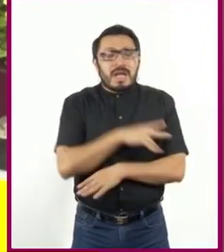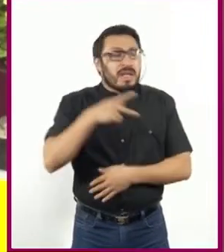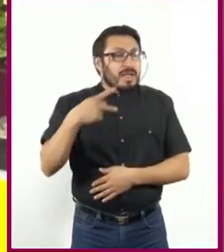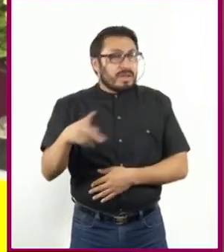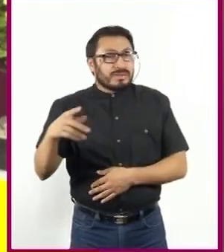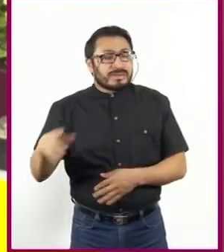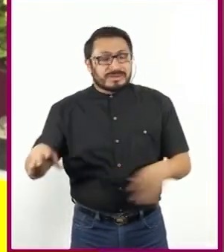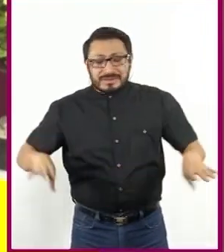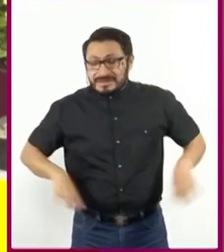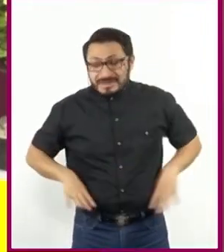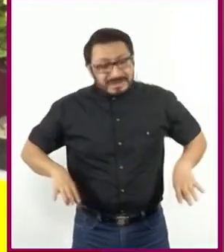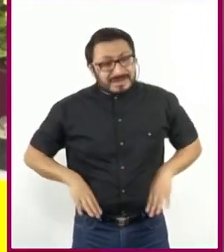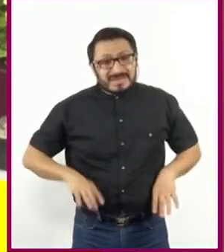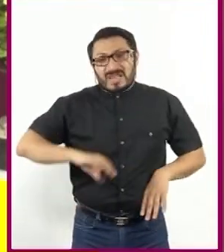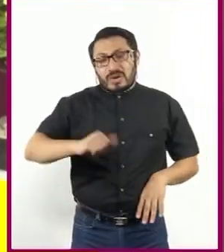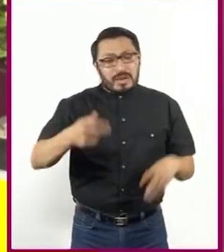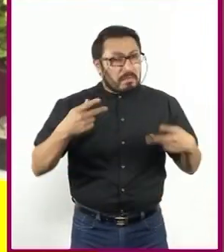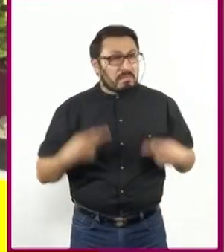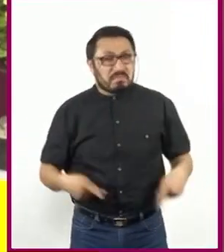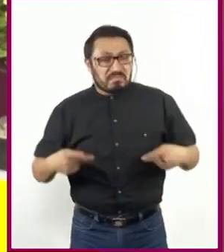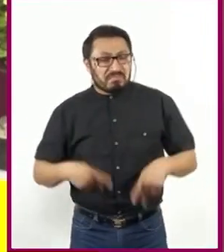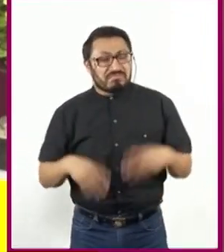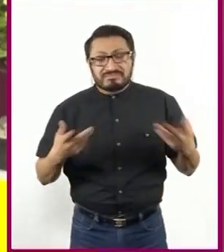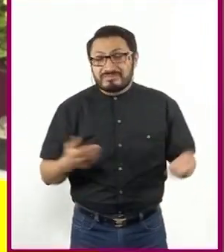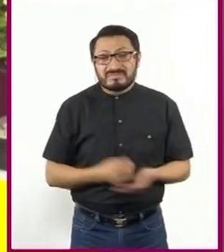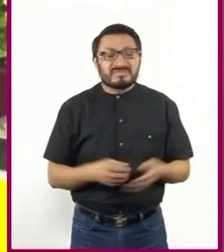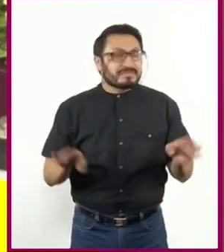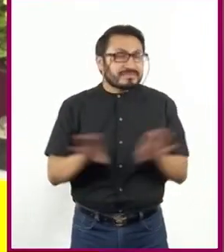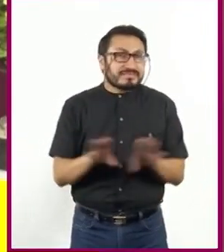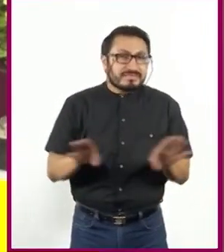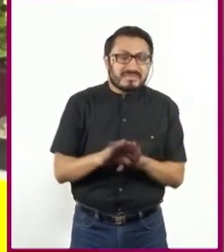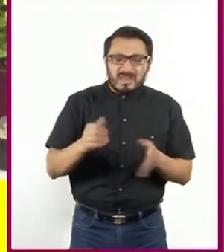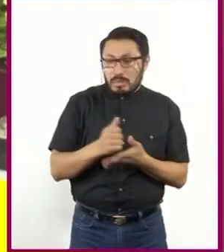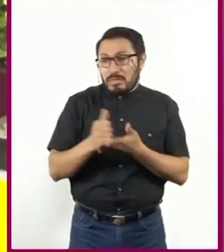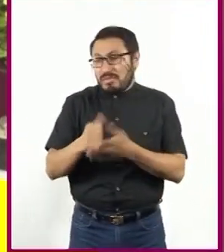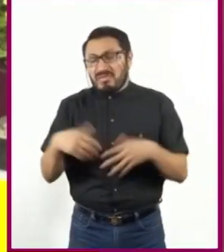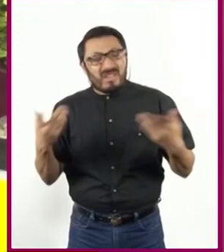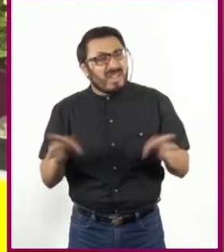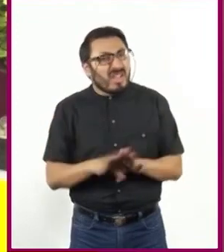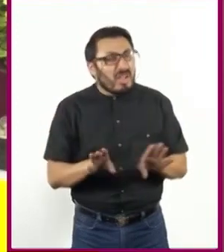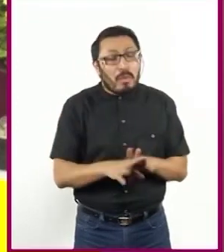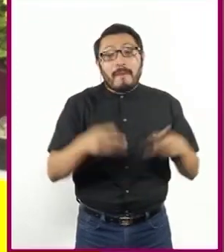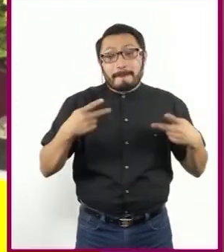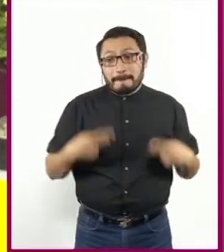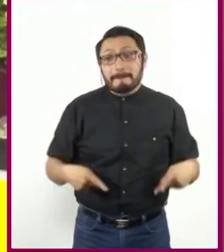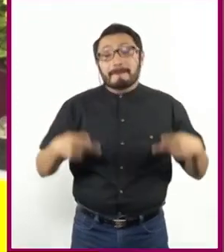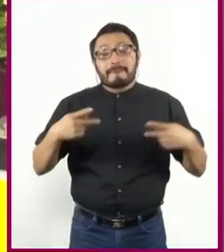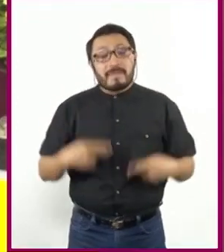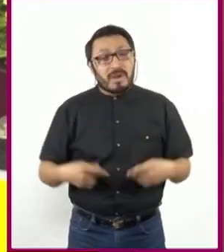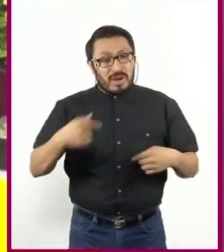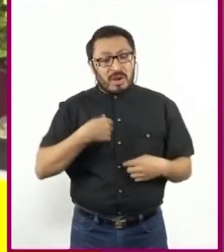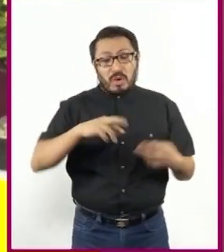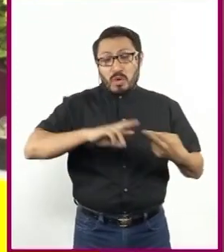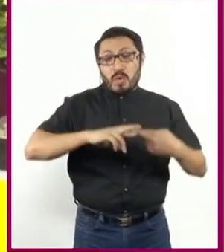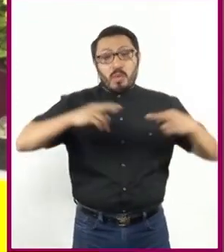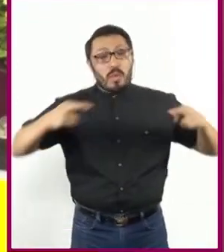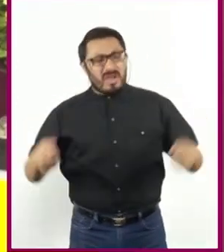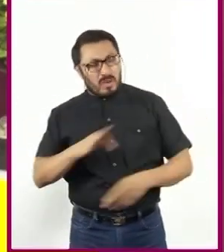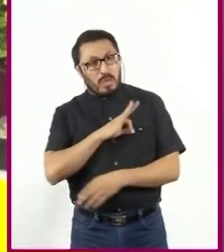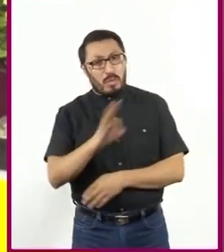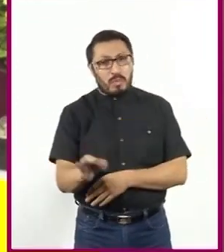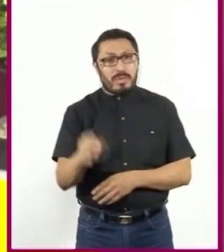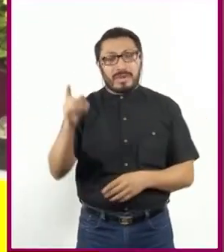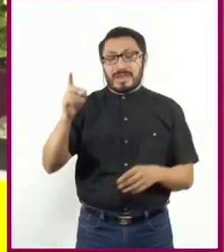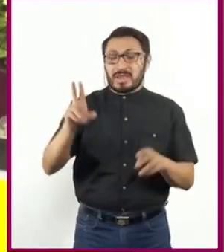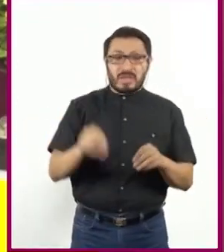actitudes hacia otras personas? ¿Cómo pueden ayudar a que las personas con las que se relacionan puedan dejar